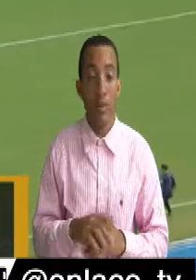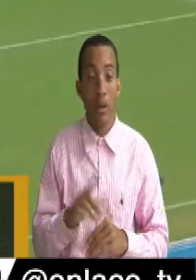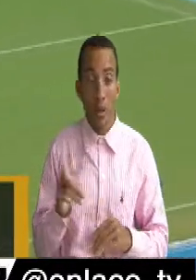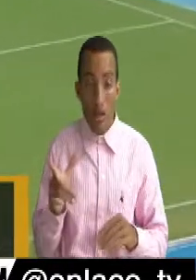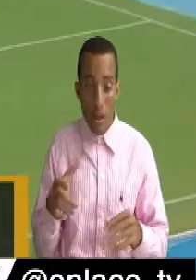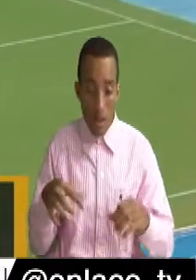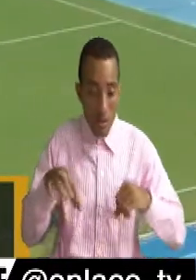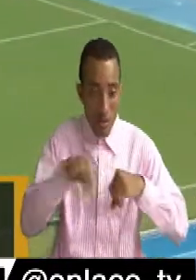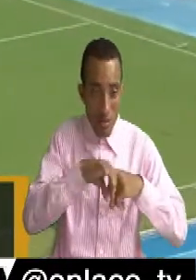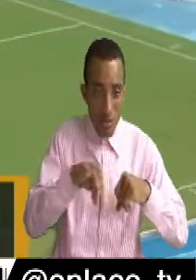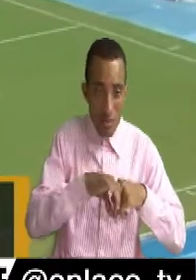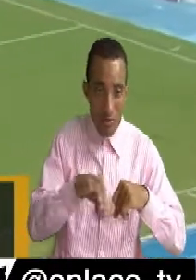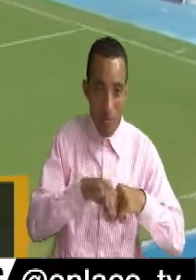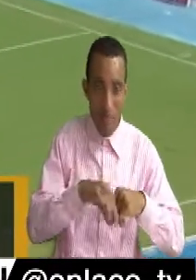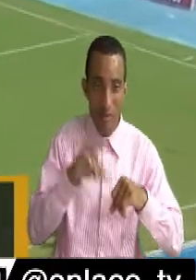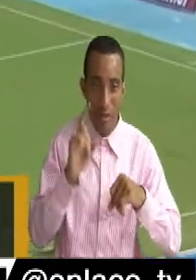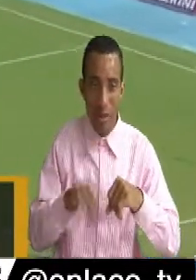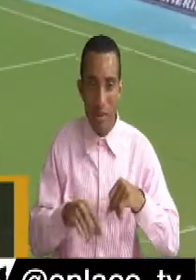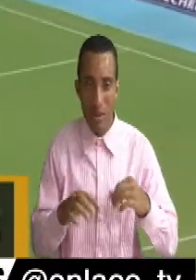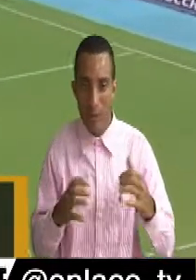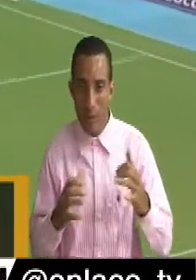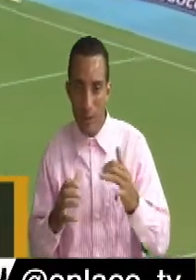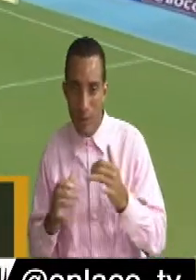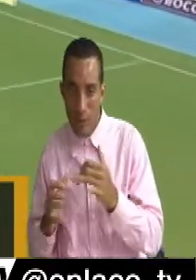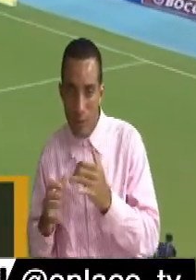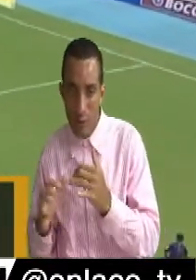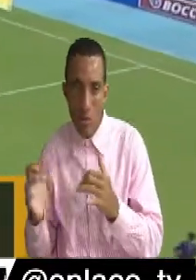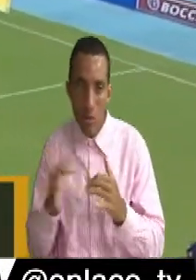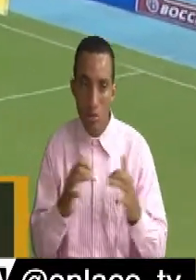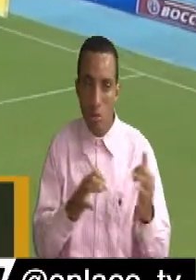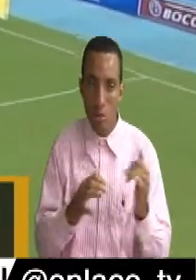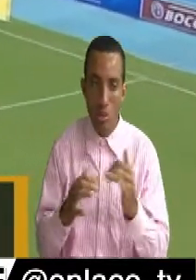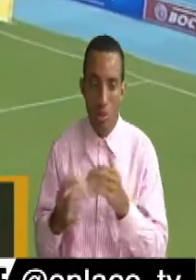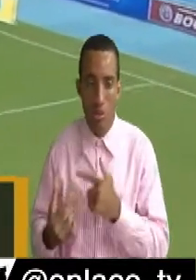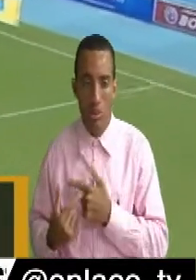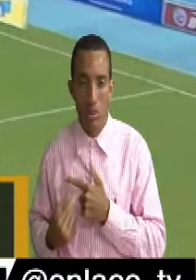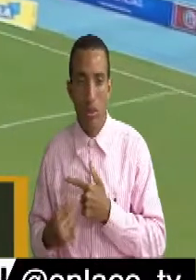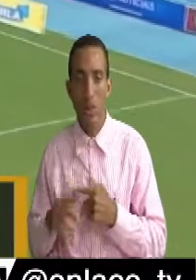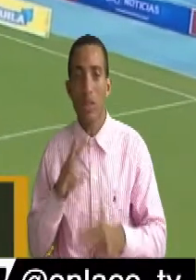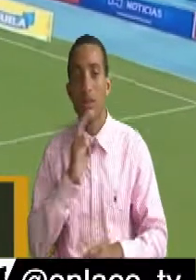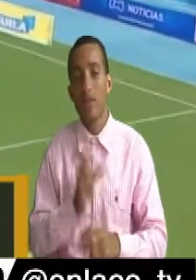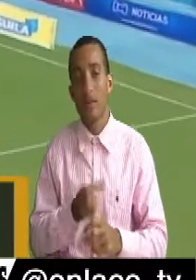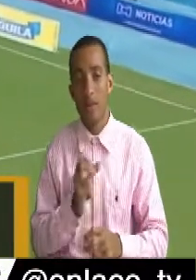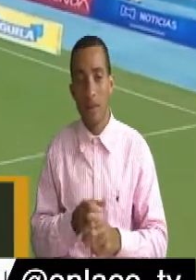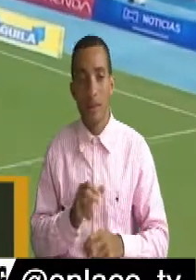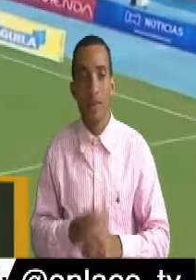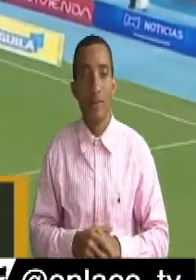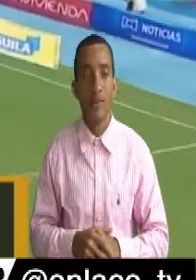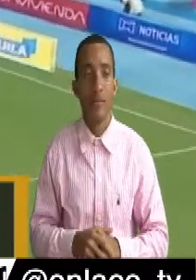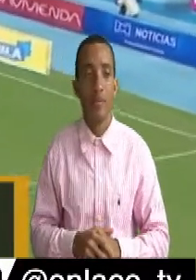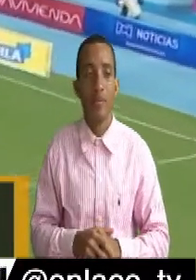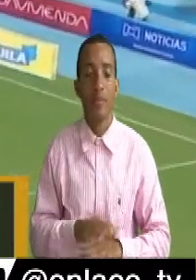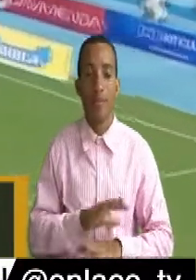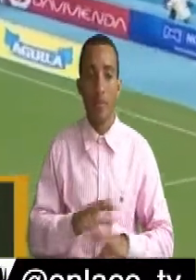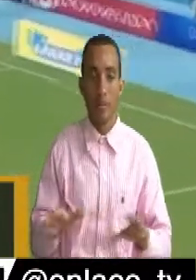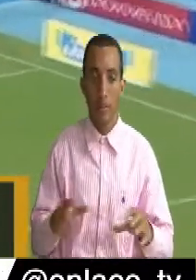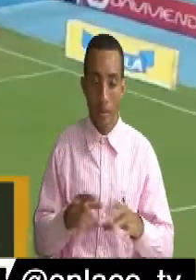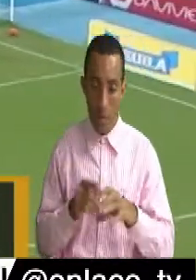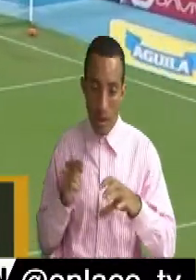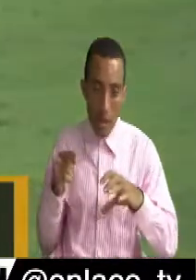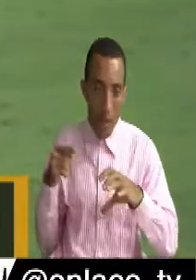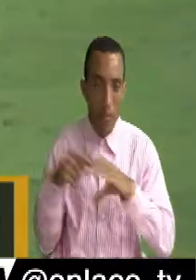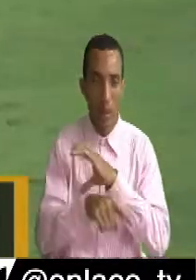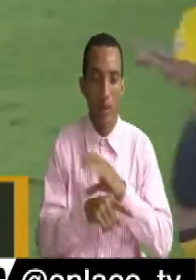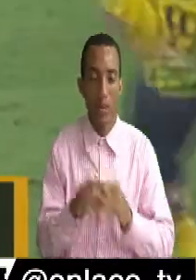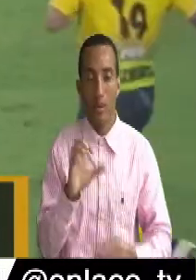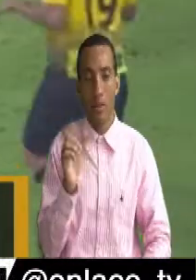intentó imponer condiciones, pero se encontró con un Patriotas difícil de superar. Sobre el final del primer tiempo, Estefano Arango marcó el